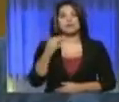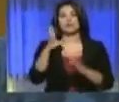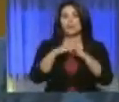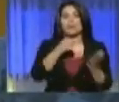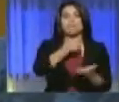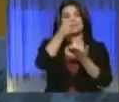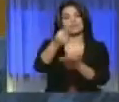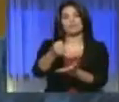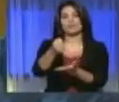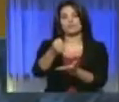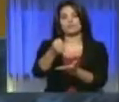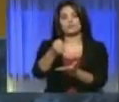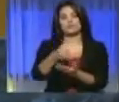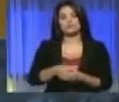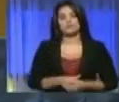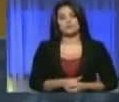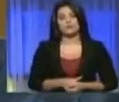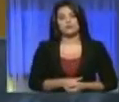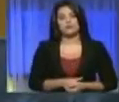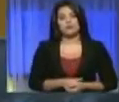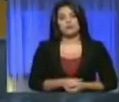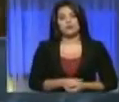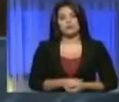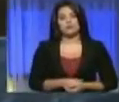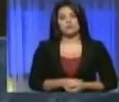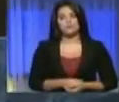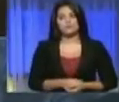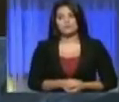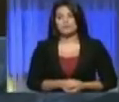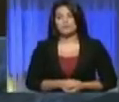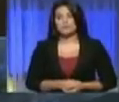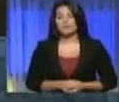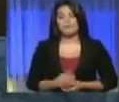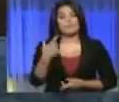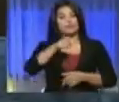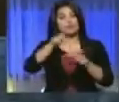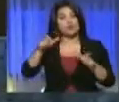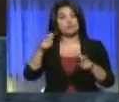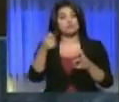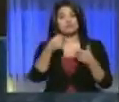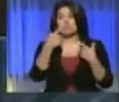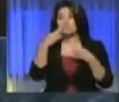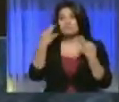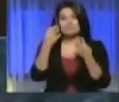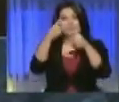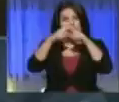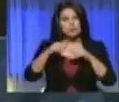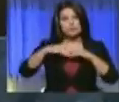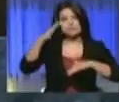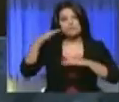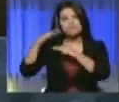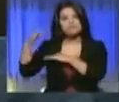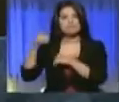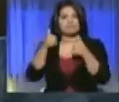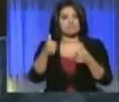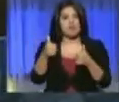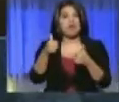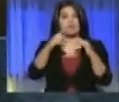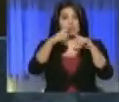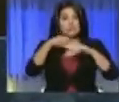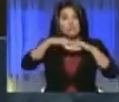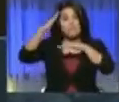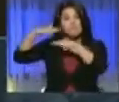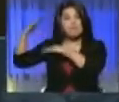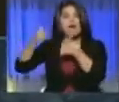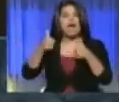inversiones para que la humanidad tenga sus energéticos